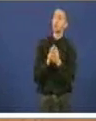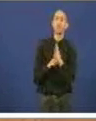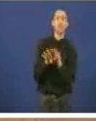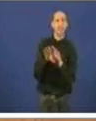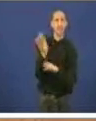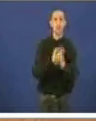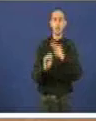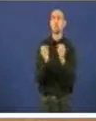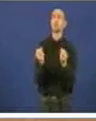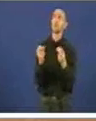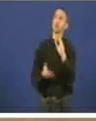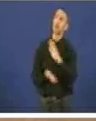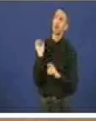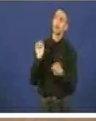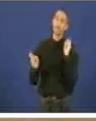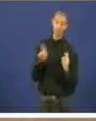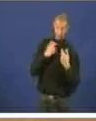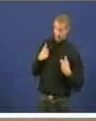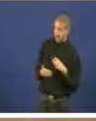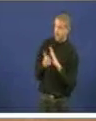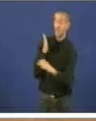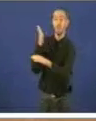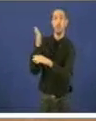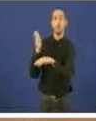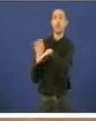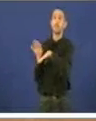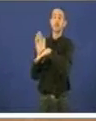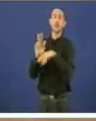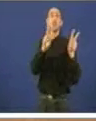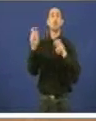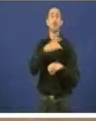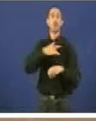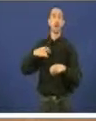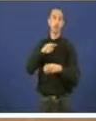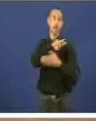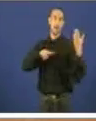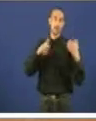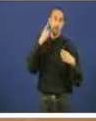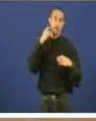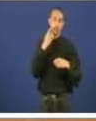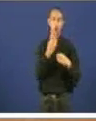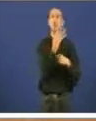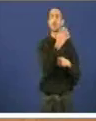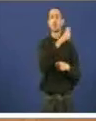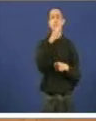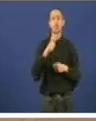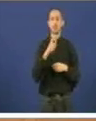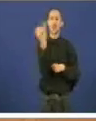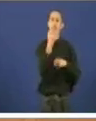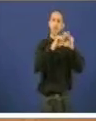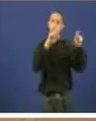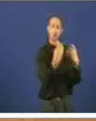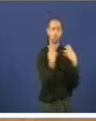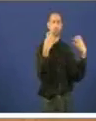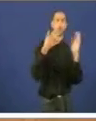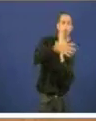ir a México a presentar Nova Caixa Galicia Banco diante de 400 empresarios. Creo que é moito mellor presentar ese banco diante de